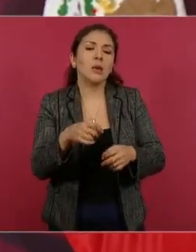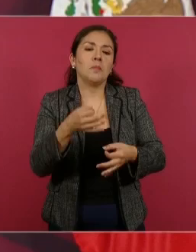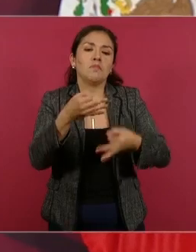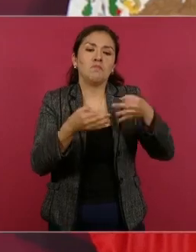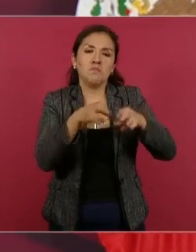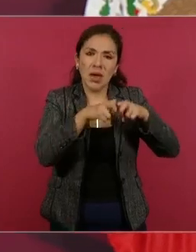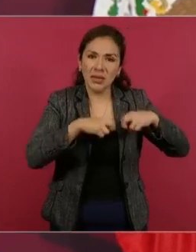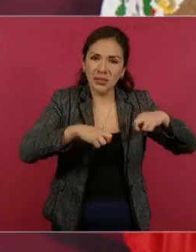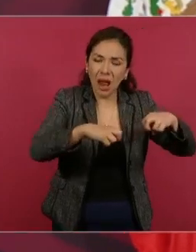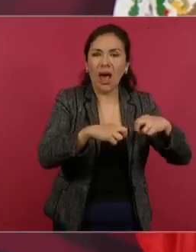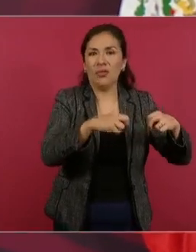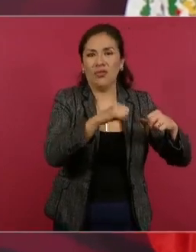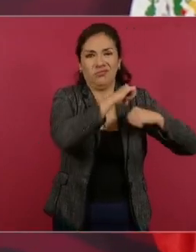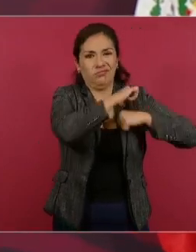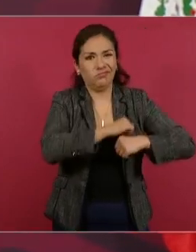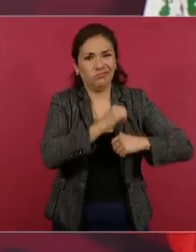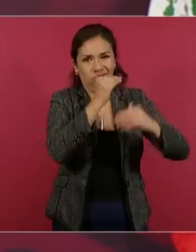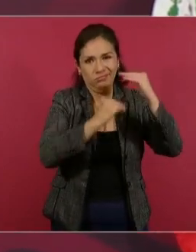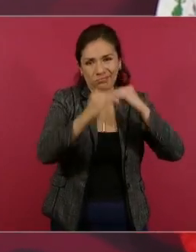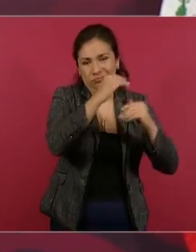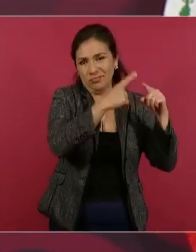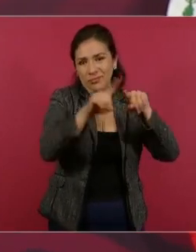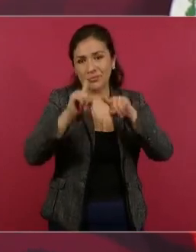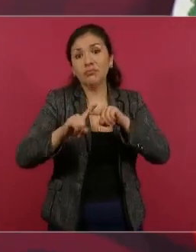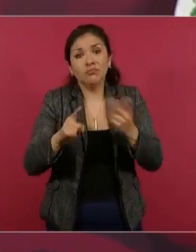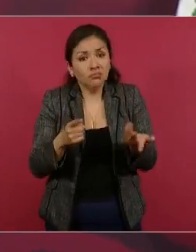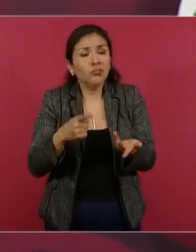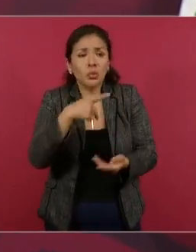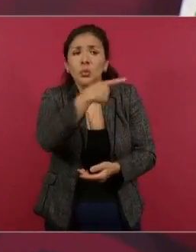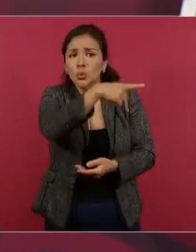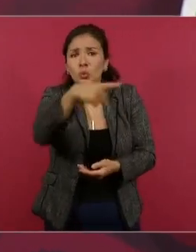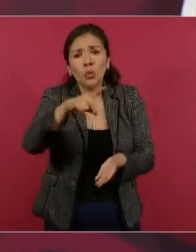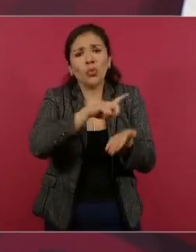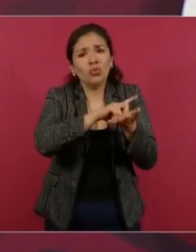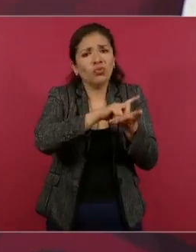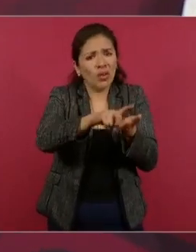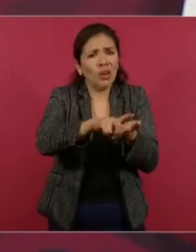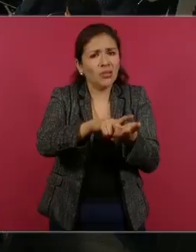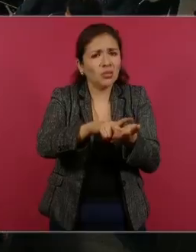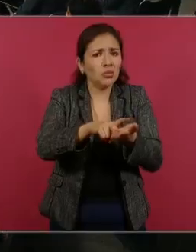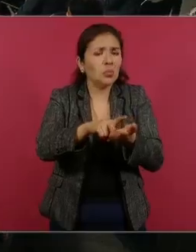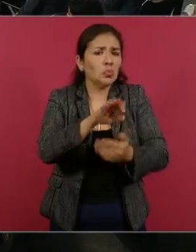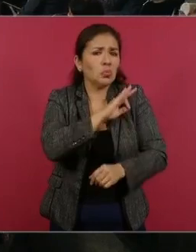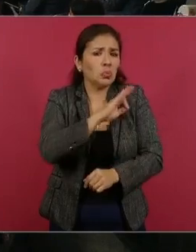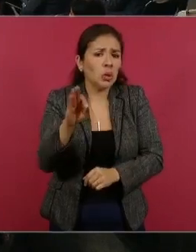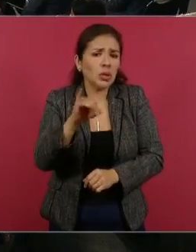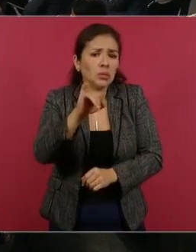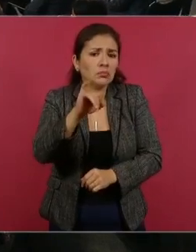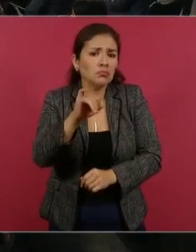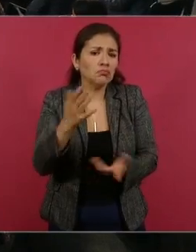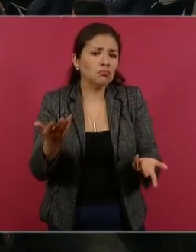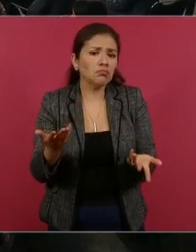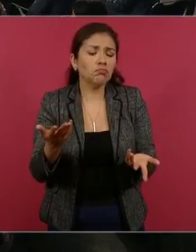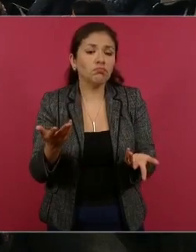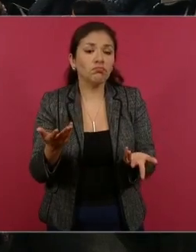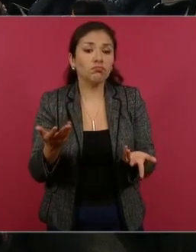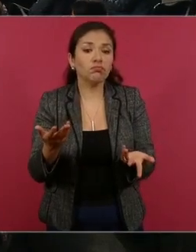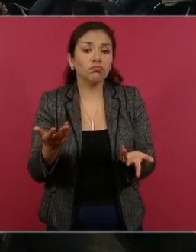magistrados, ministros, pues tienen derecho, ¿no?, a